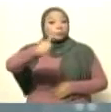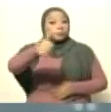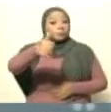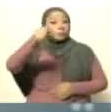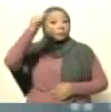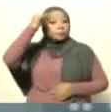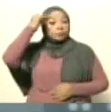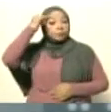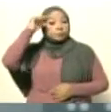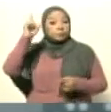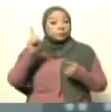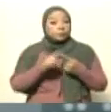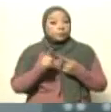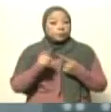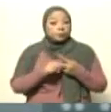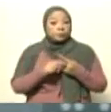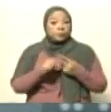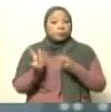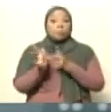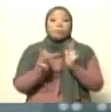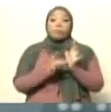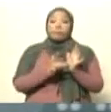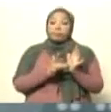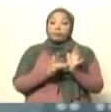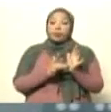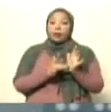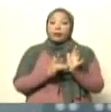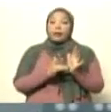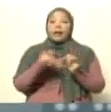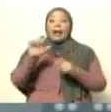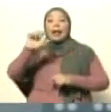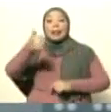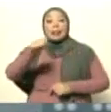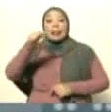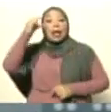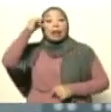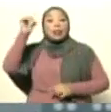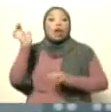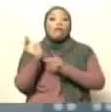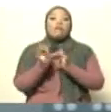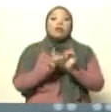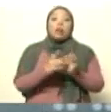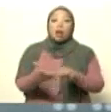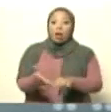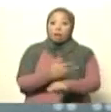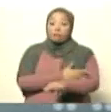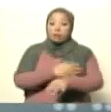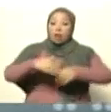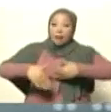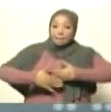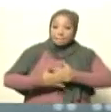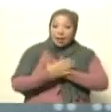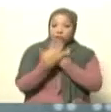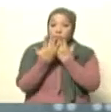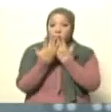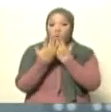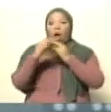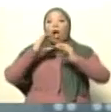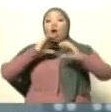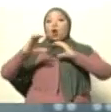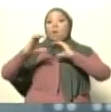Vicente Rangel, fallecido recientemente, y mi persona. Reunimos a los dueños de los medios,